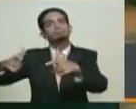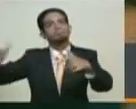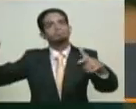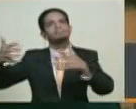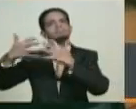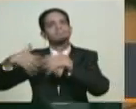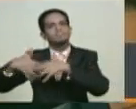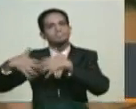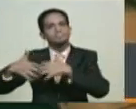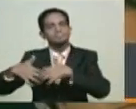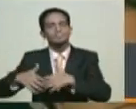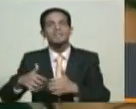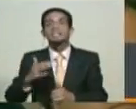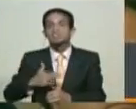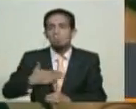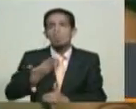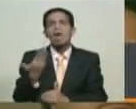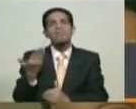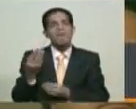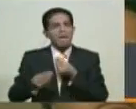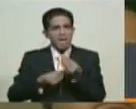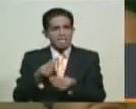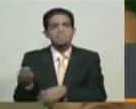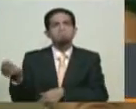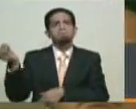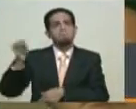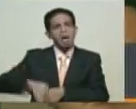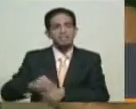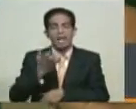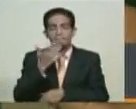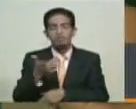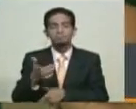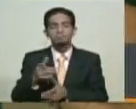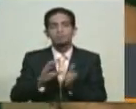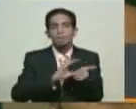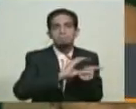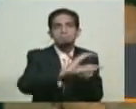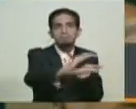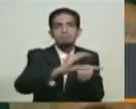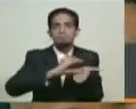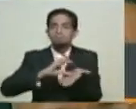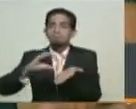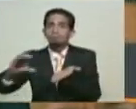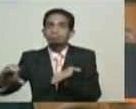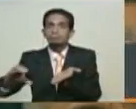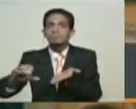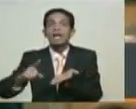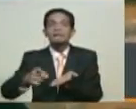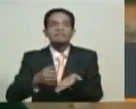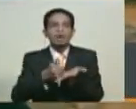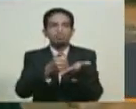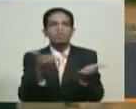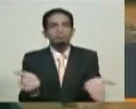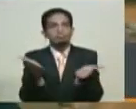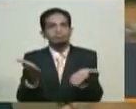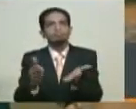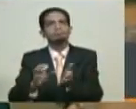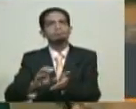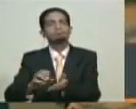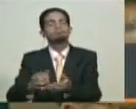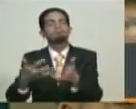Se puede hacer muchísimo más todavía para que las carteras dirigidas sean más fructíferas. Nosotros hemos propuesto, presidente,